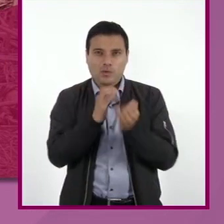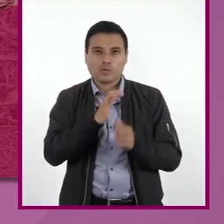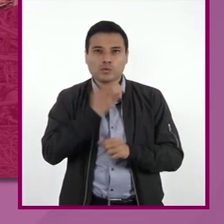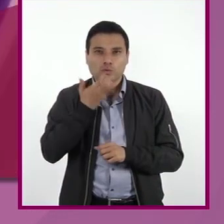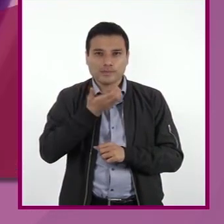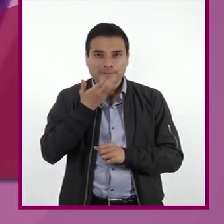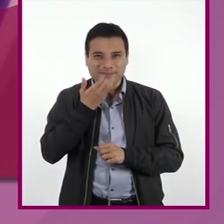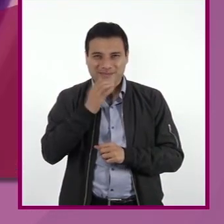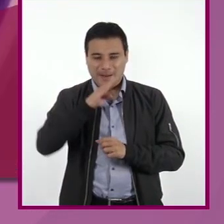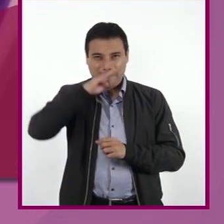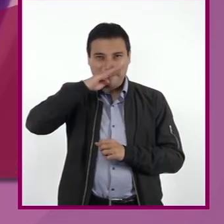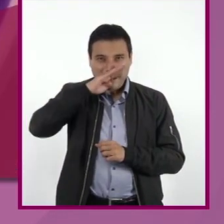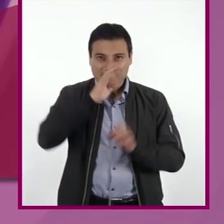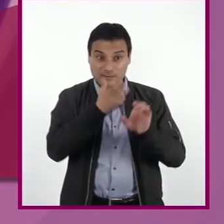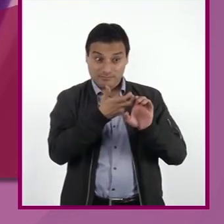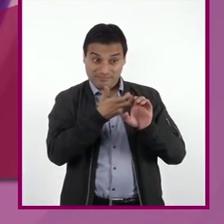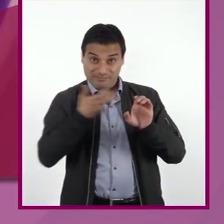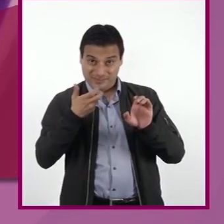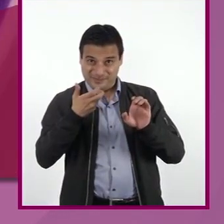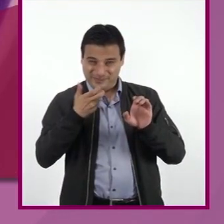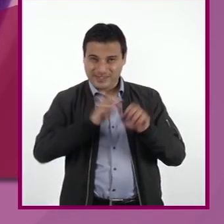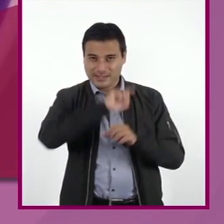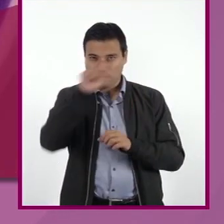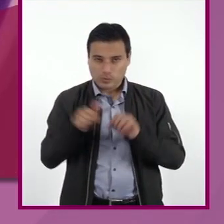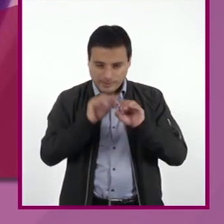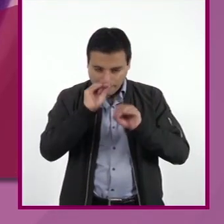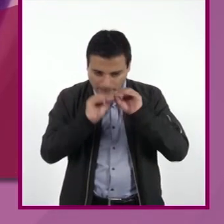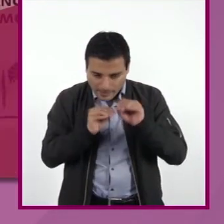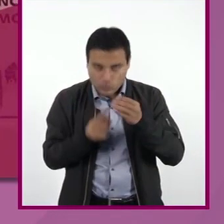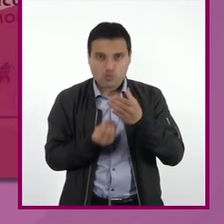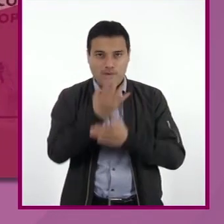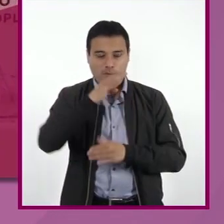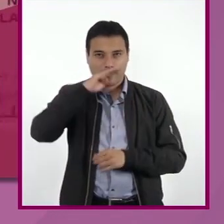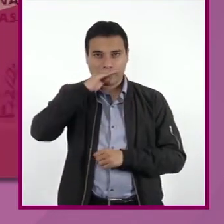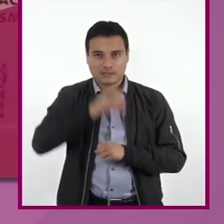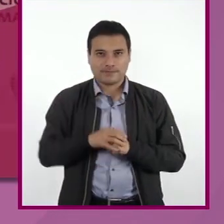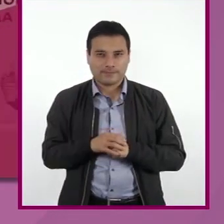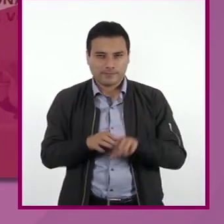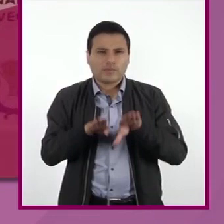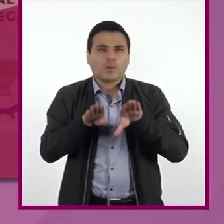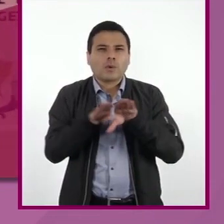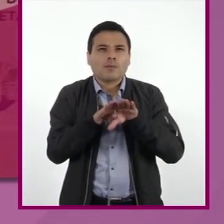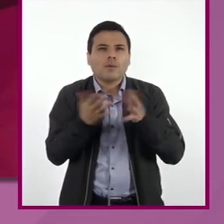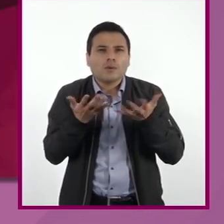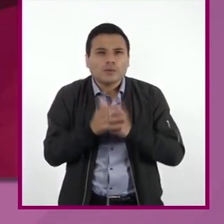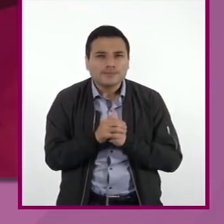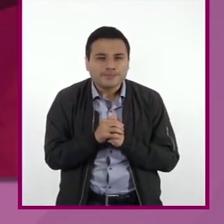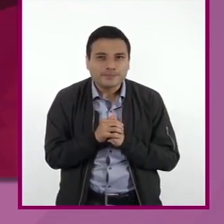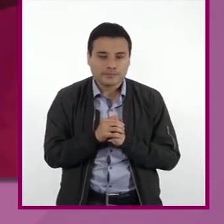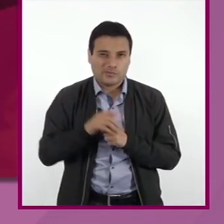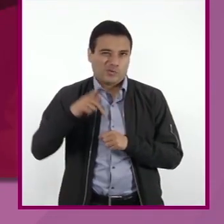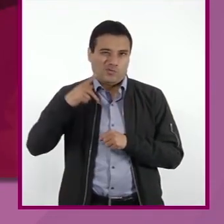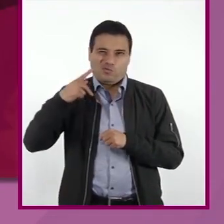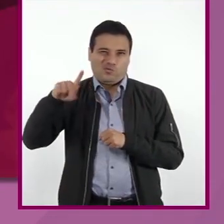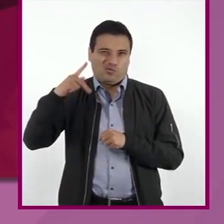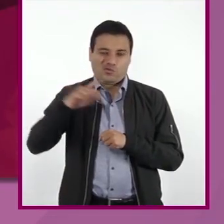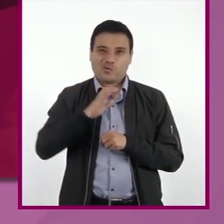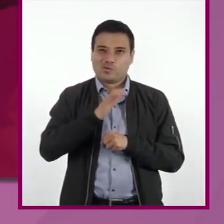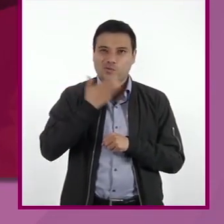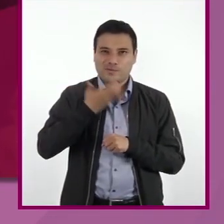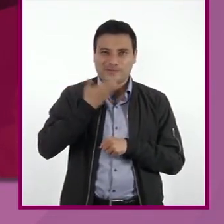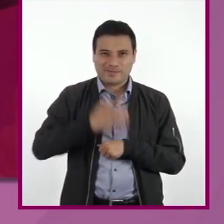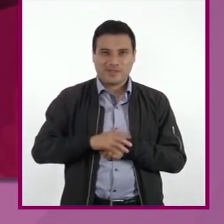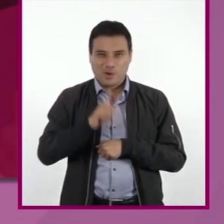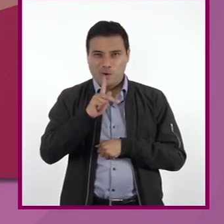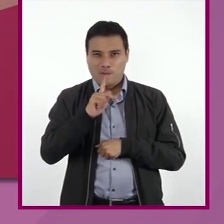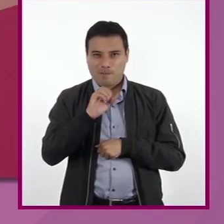el maíz utilizando una técnica muy sencilla. ¿Cómo lo hacen? Su técnica consiste en colocar el polen de una